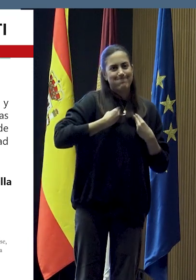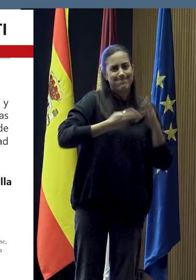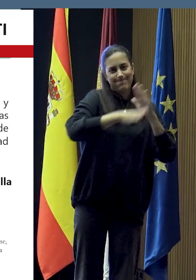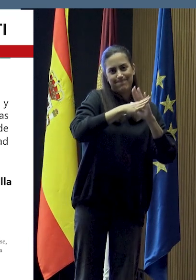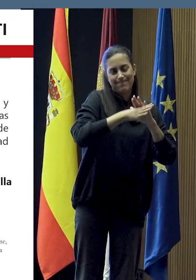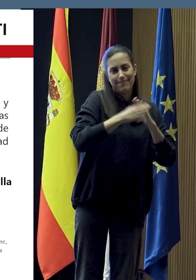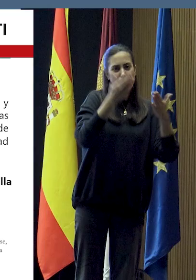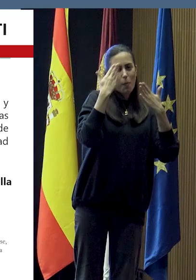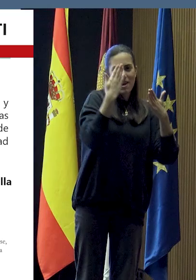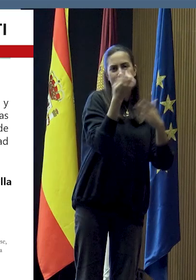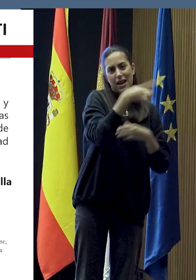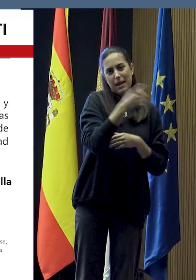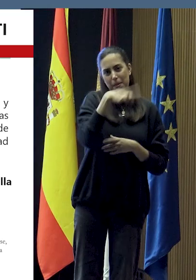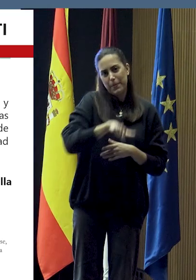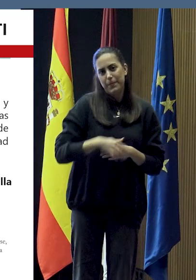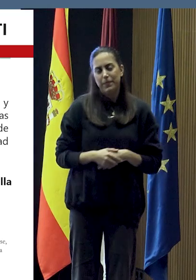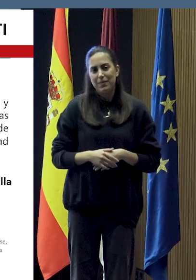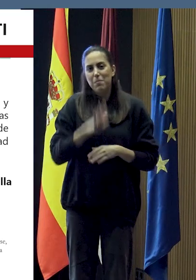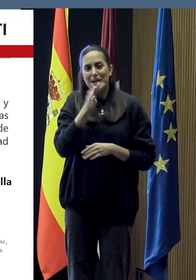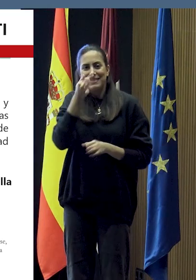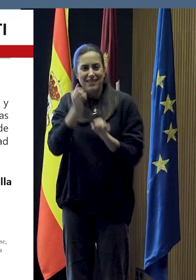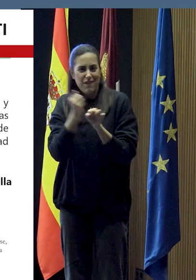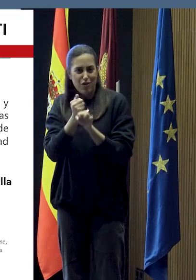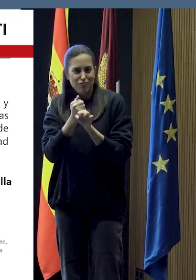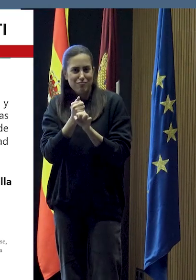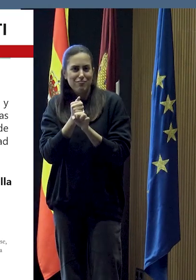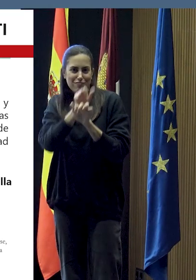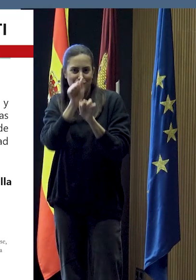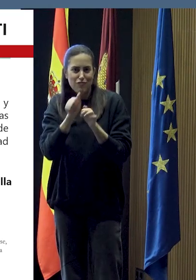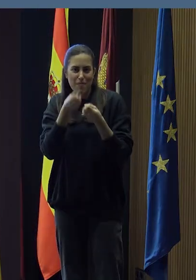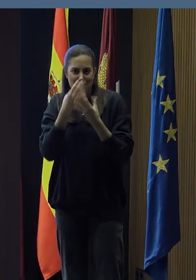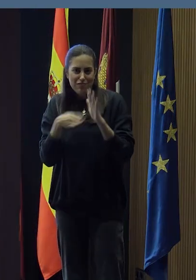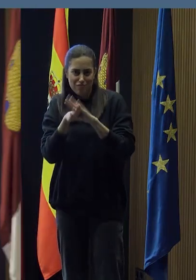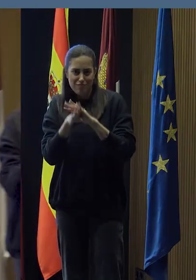hacer bien el trabajo. Muchas gracias.